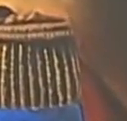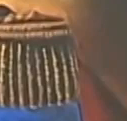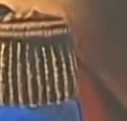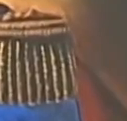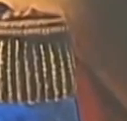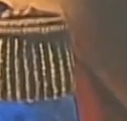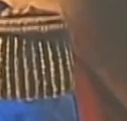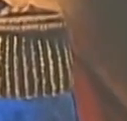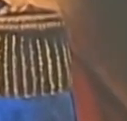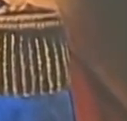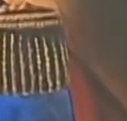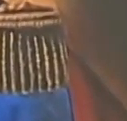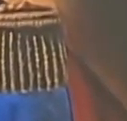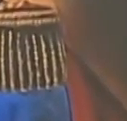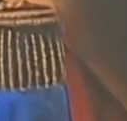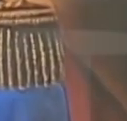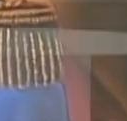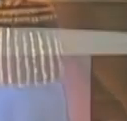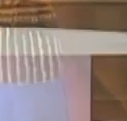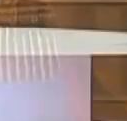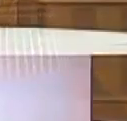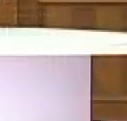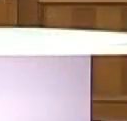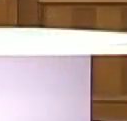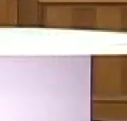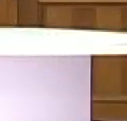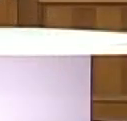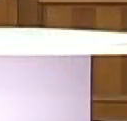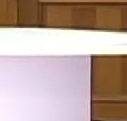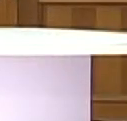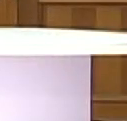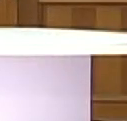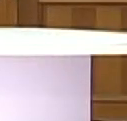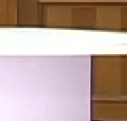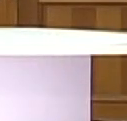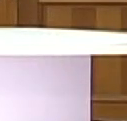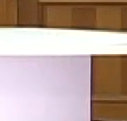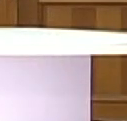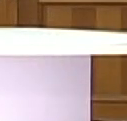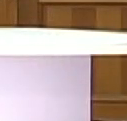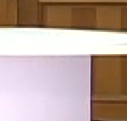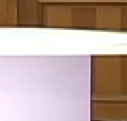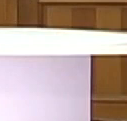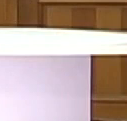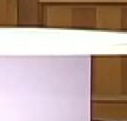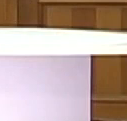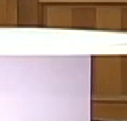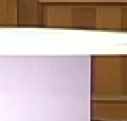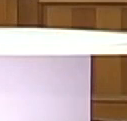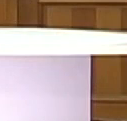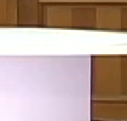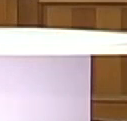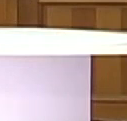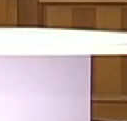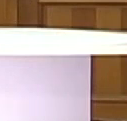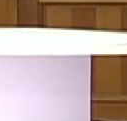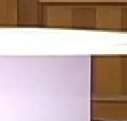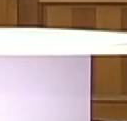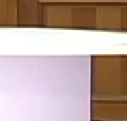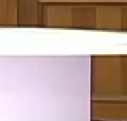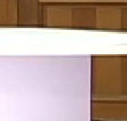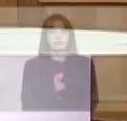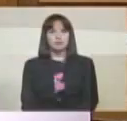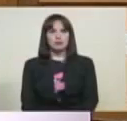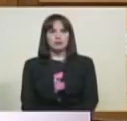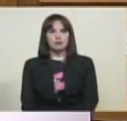Buenas noches, Venezuela. Estamos hoy en cadena nacional de radio y televisión y